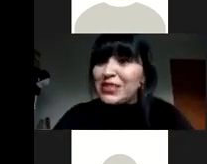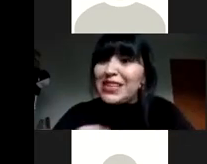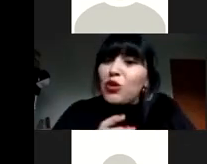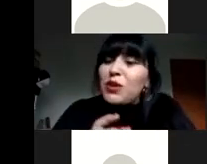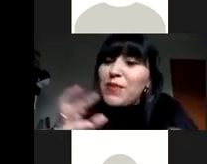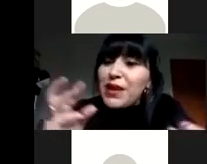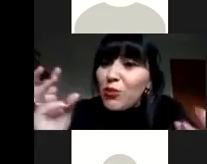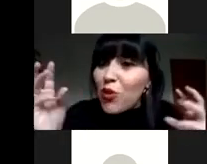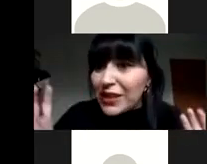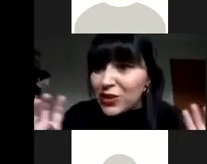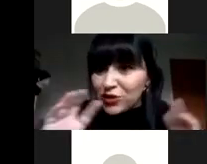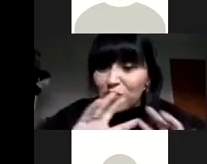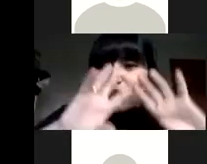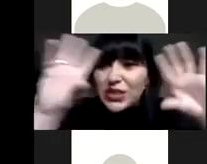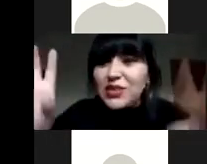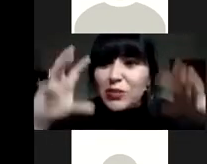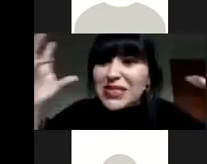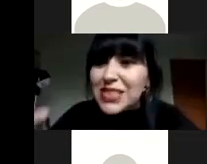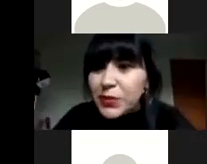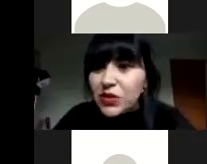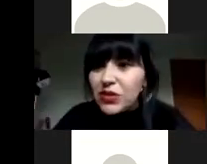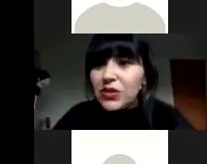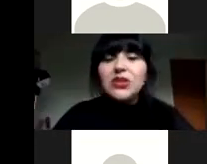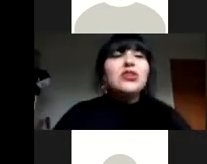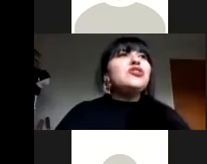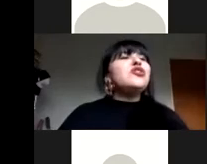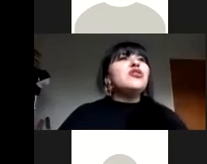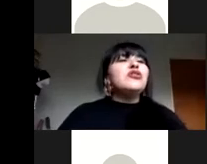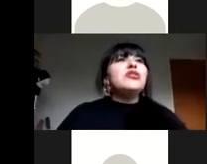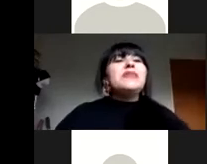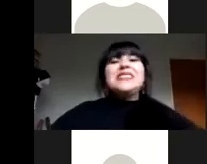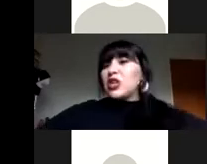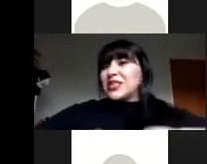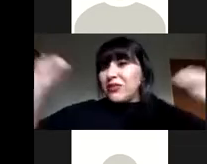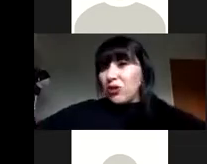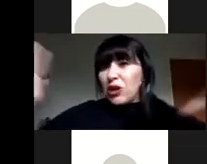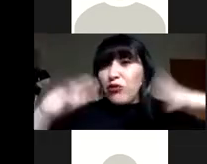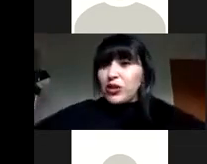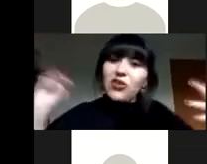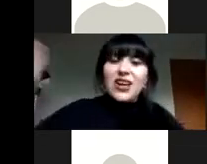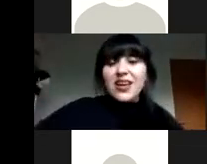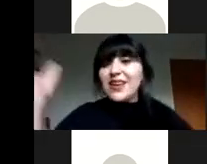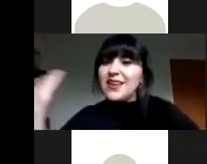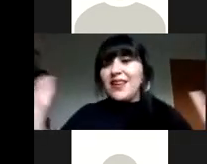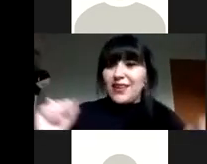largo y en los primeros momentos, cortito, al principio, yo me siento activo,